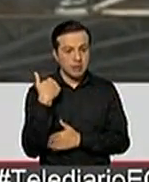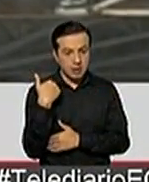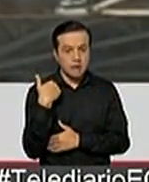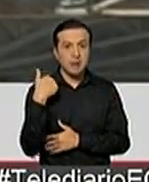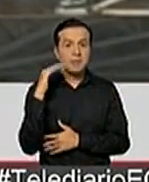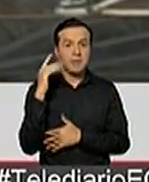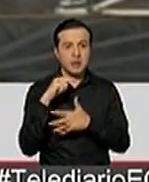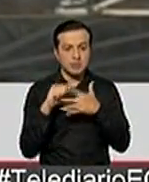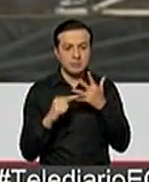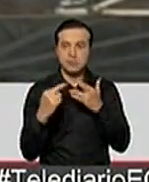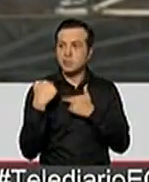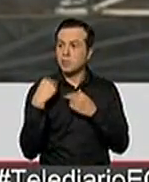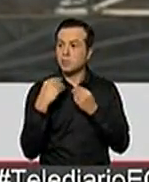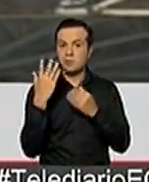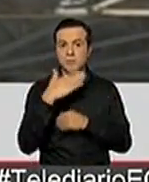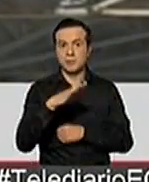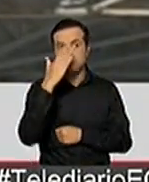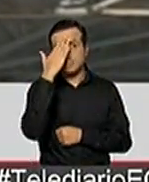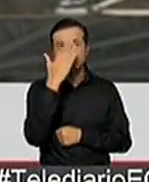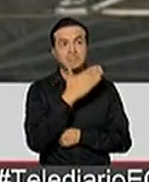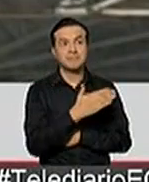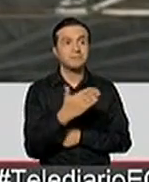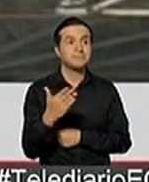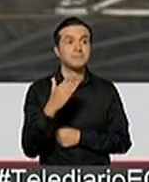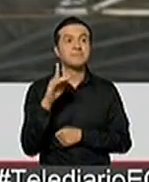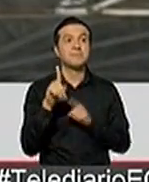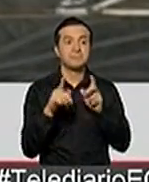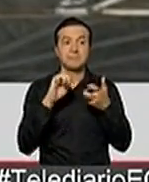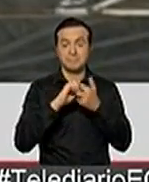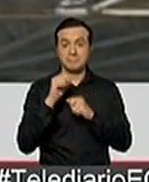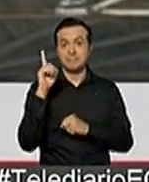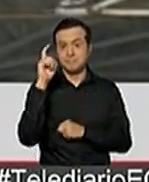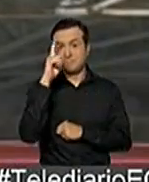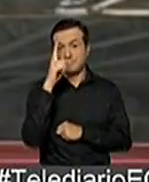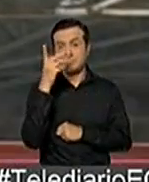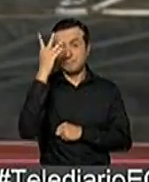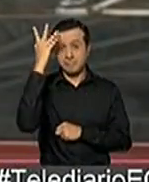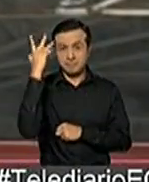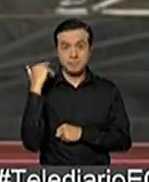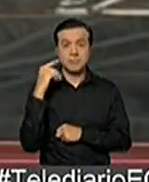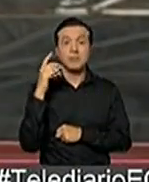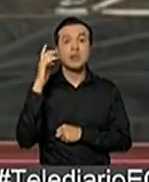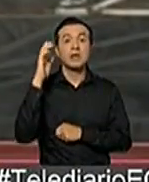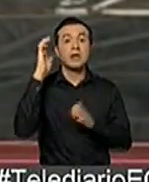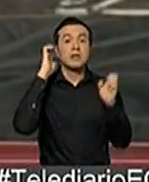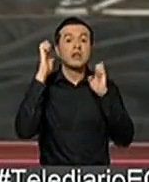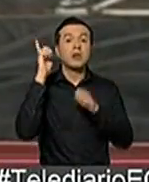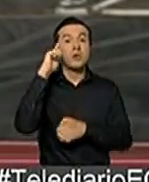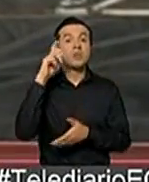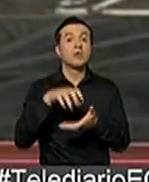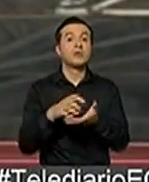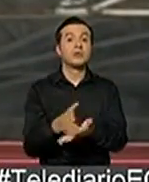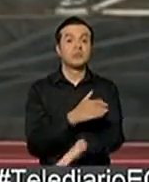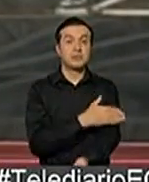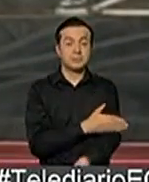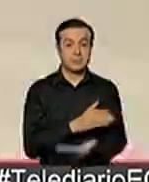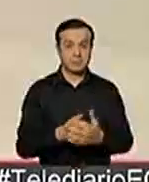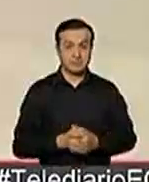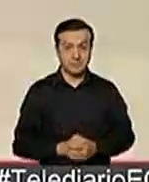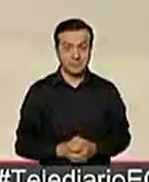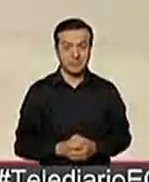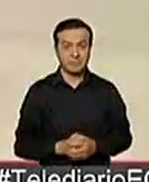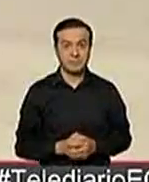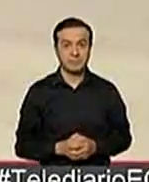Aérea, que como todos conocemos, fueron seriamente afectados por las políticas del gobierno anterior.